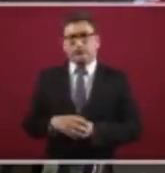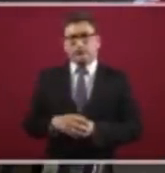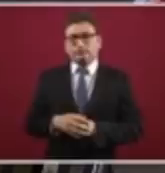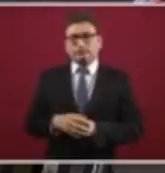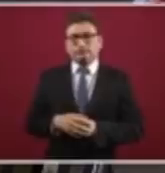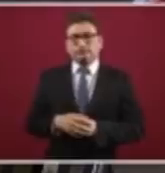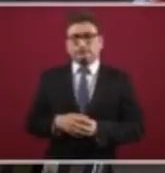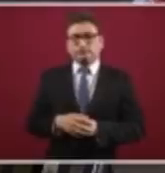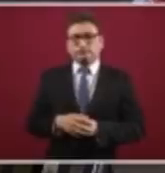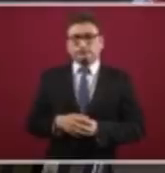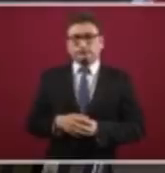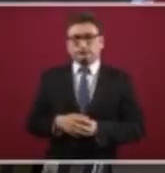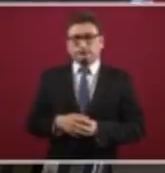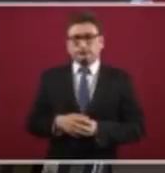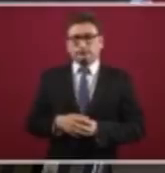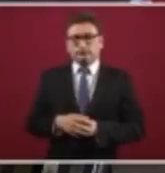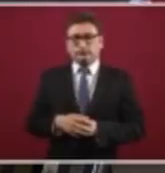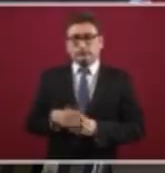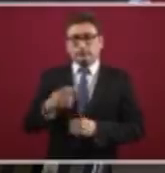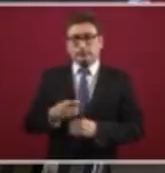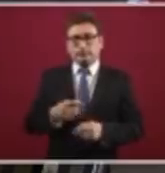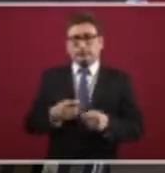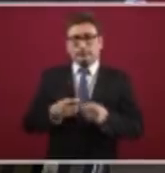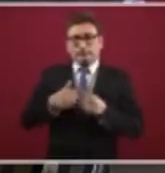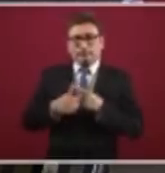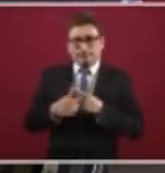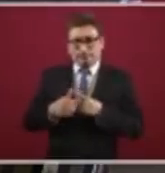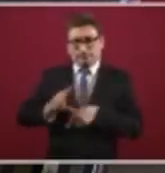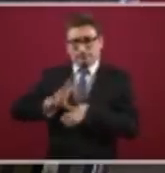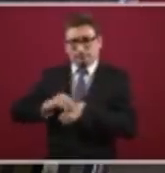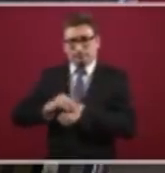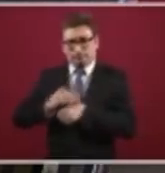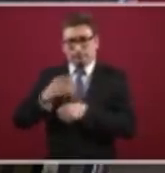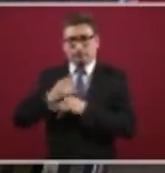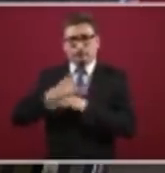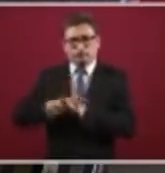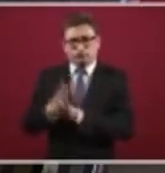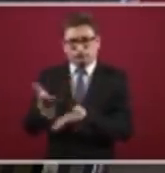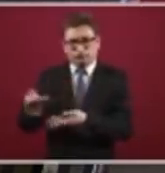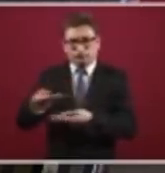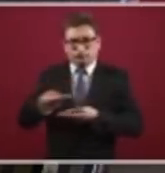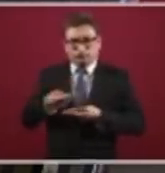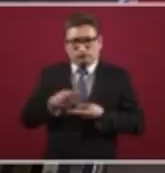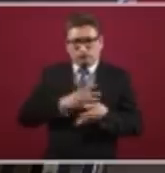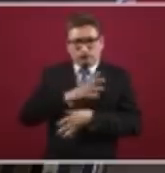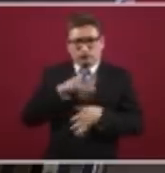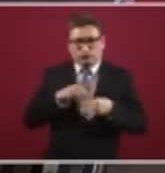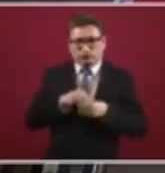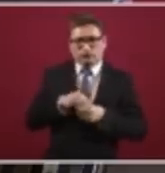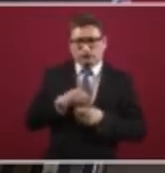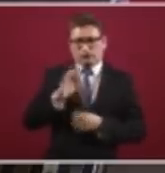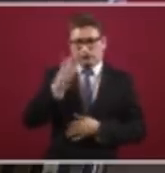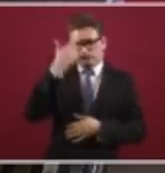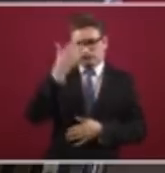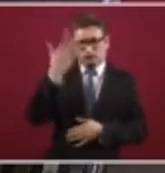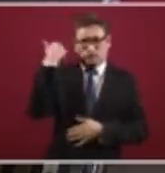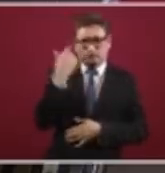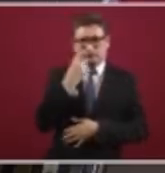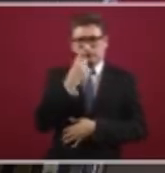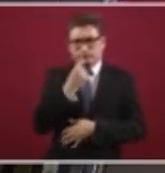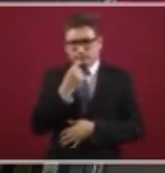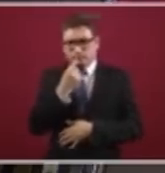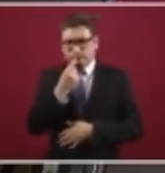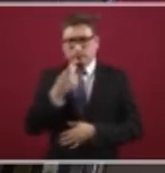primera vez estamos teniendo acceso a toda la información derivada del papel que cumplió la policía federal